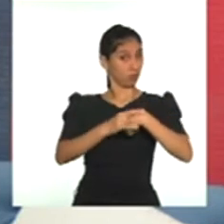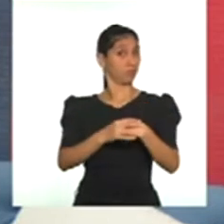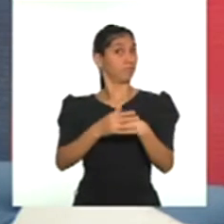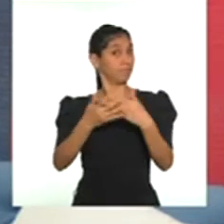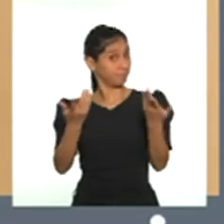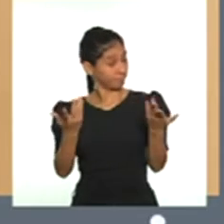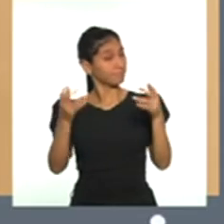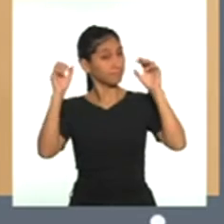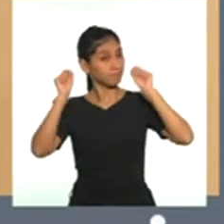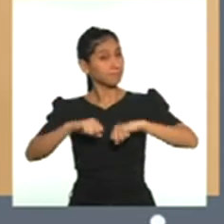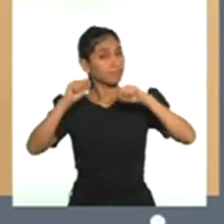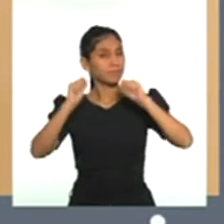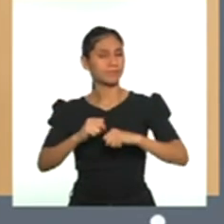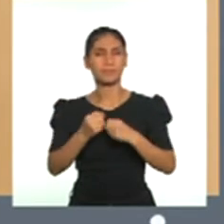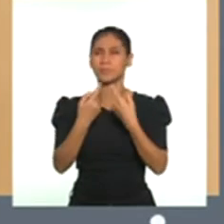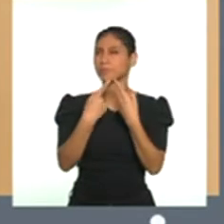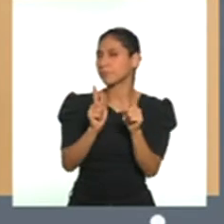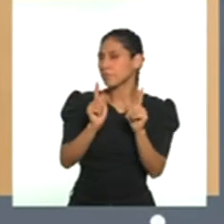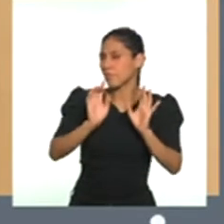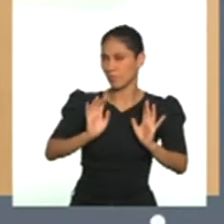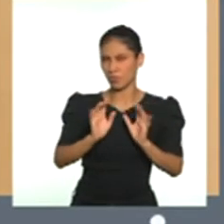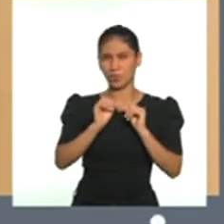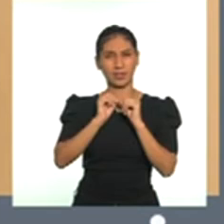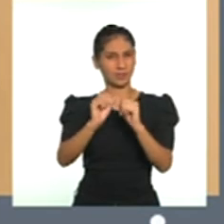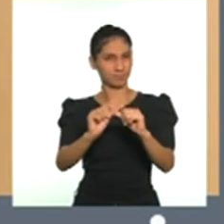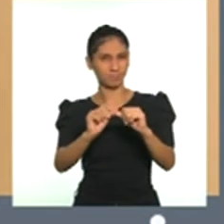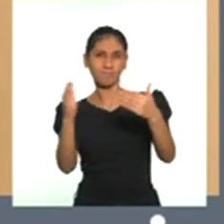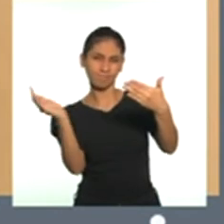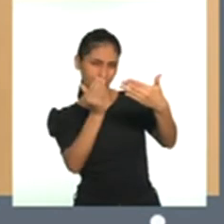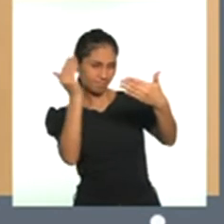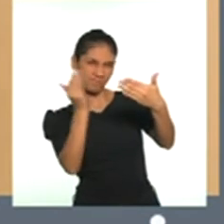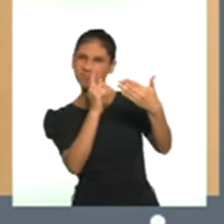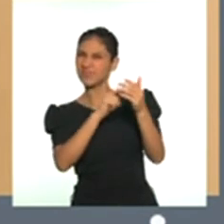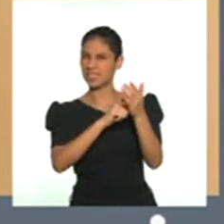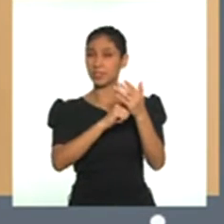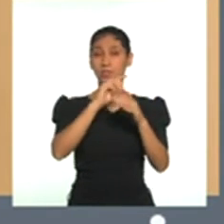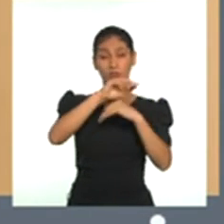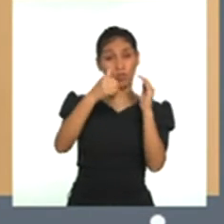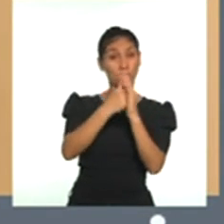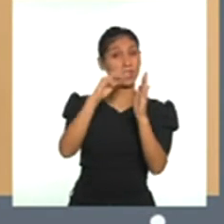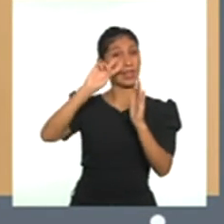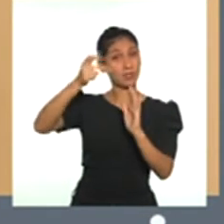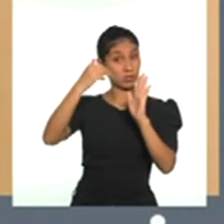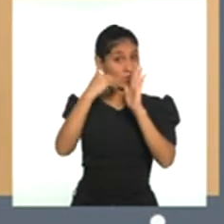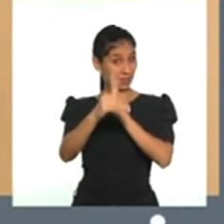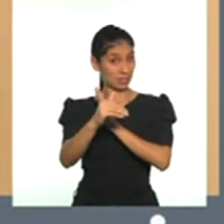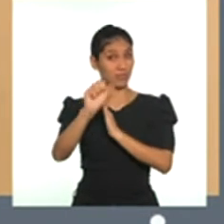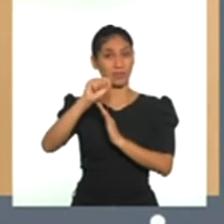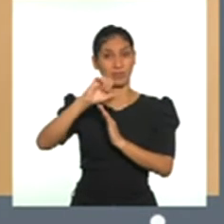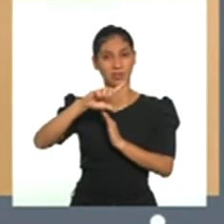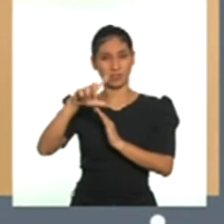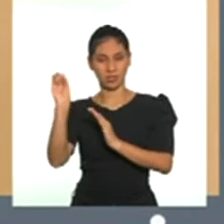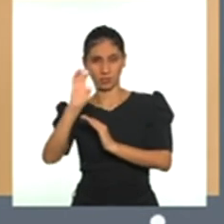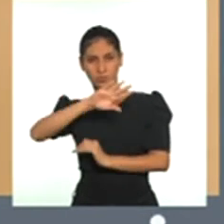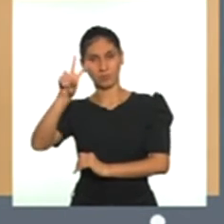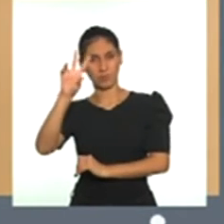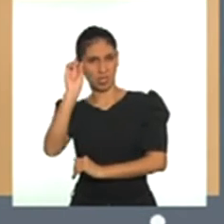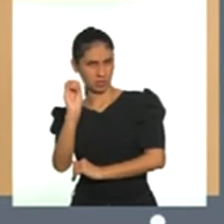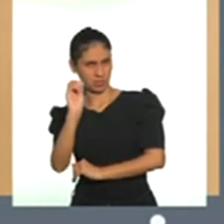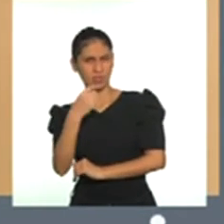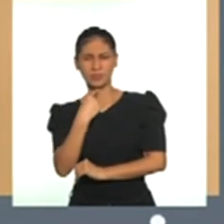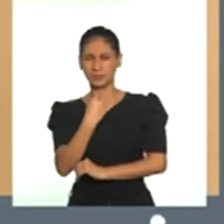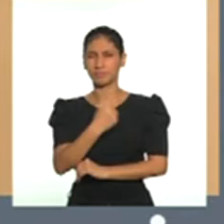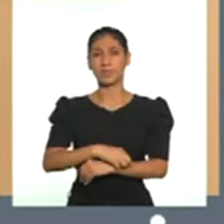interesante caso! Así es, pero sigamos explorando la medicina tradicional de la segunda mitad del siglo XX. Escuchen.